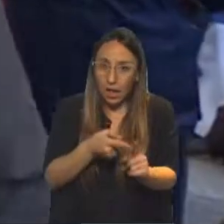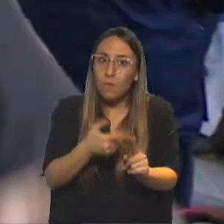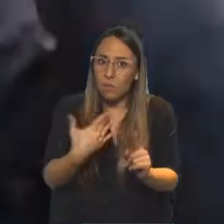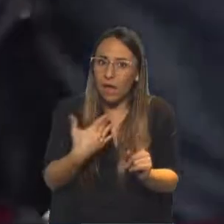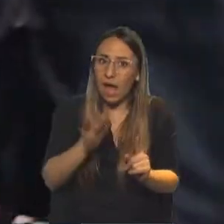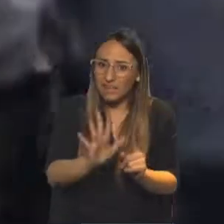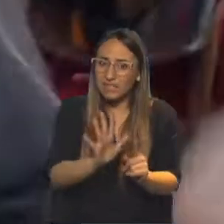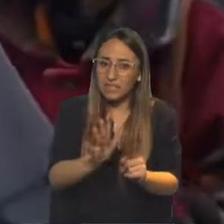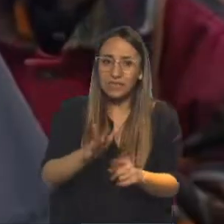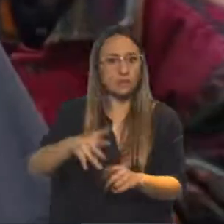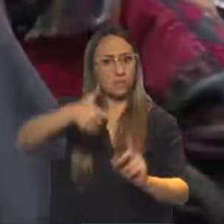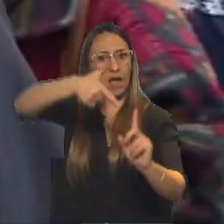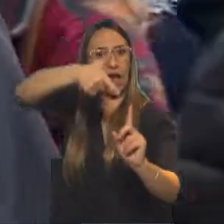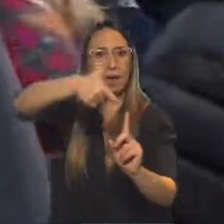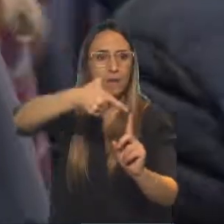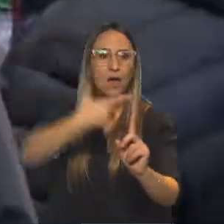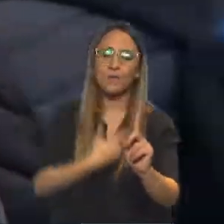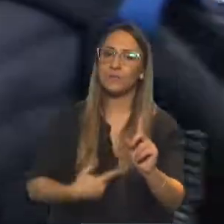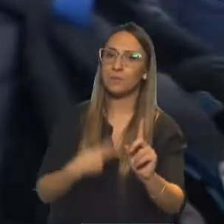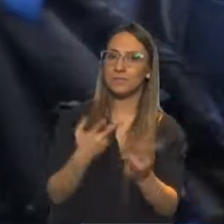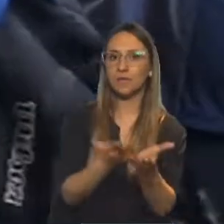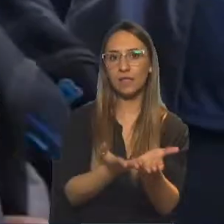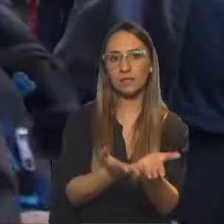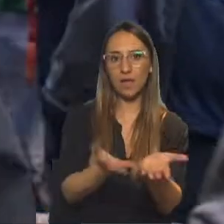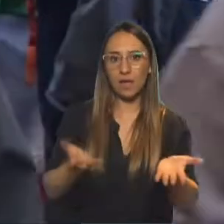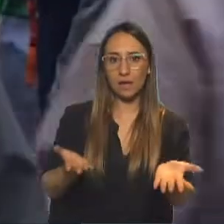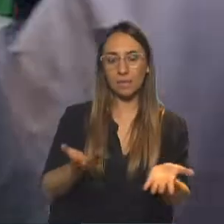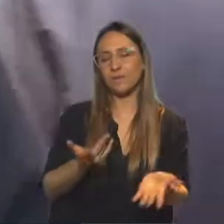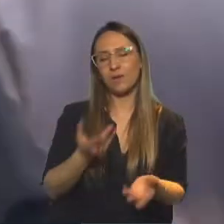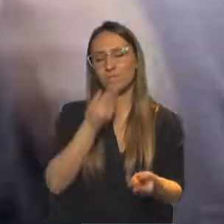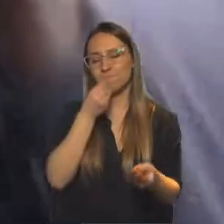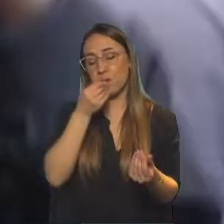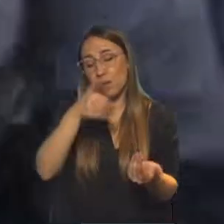poner una pistola en la cabeza de la vicepresidenta. Pero se veía venir porque están generando violencia.